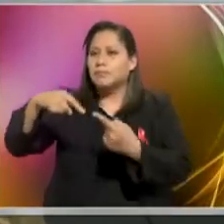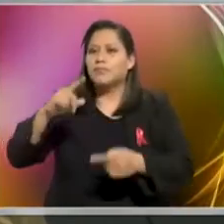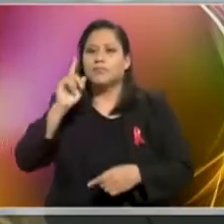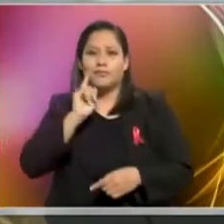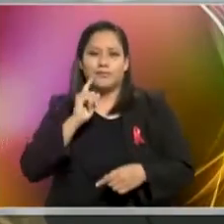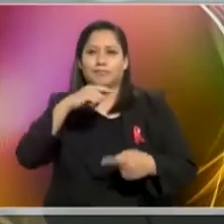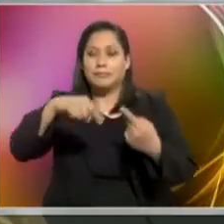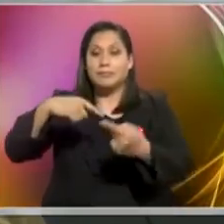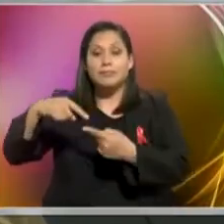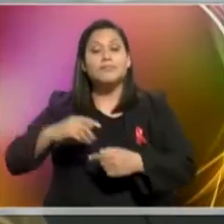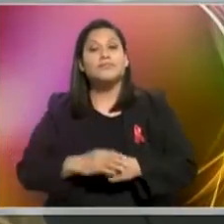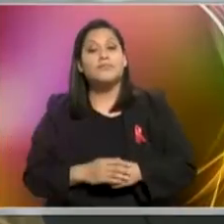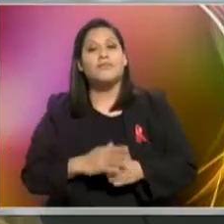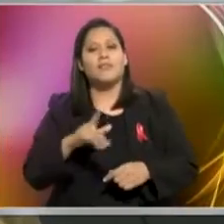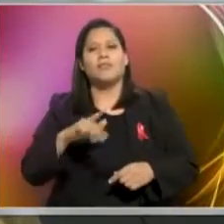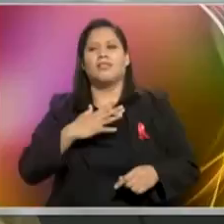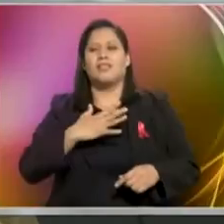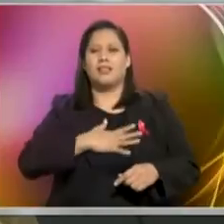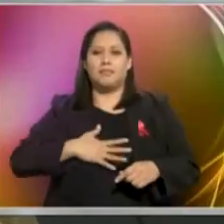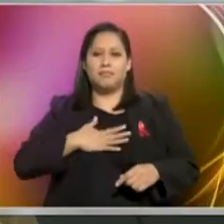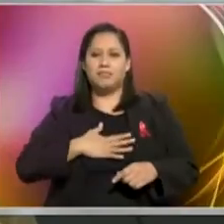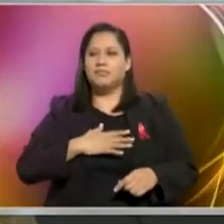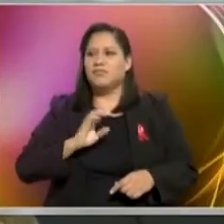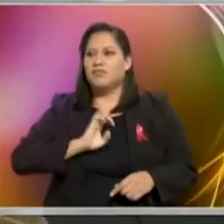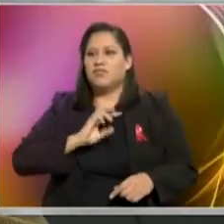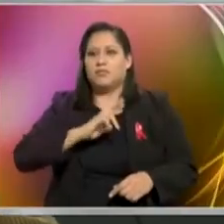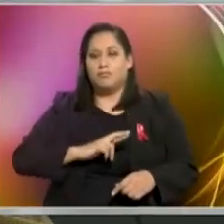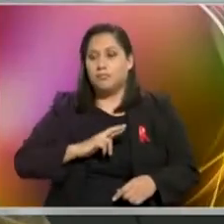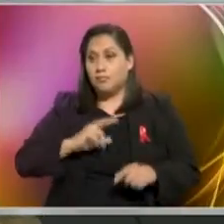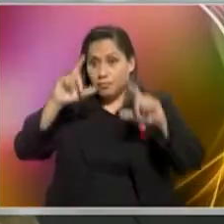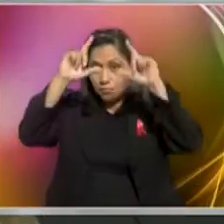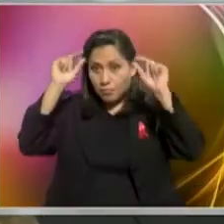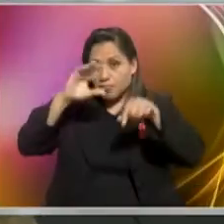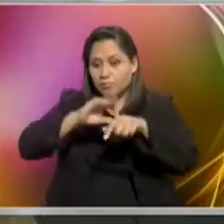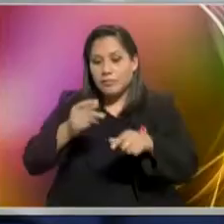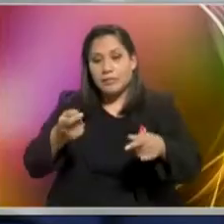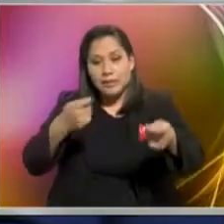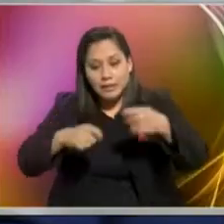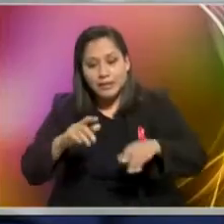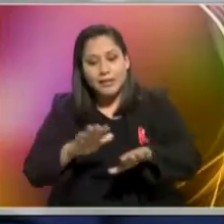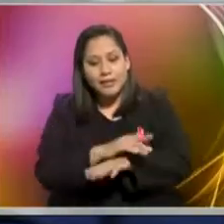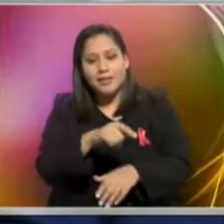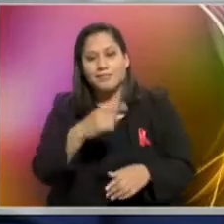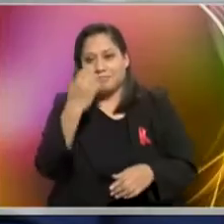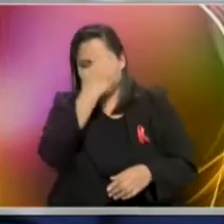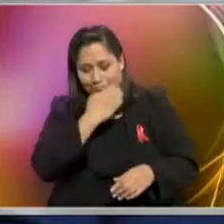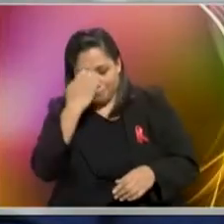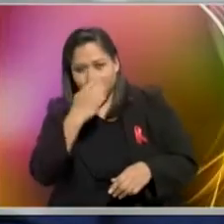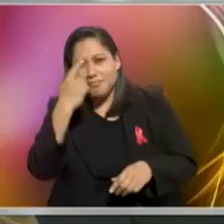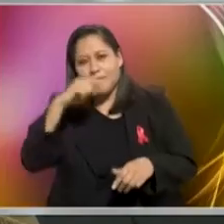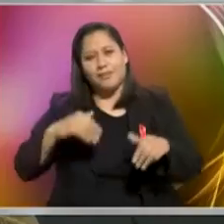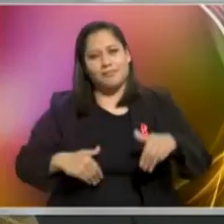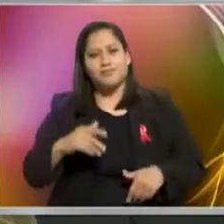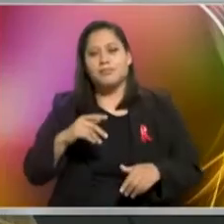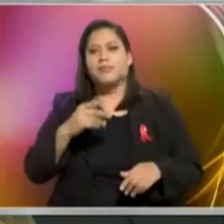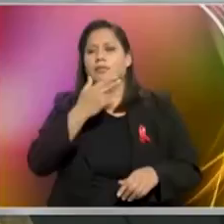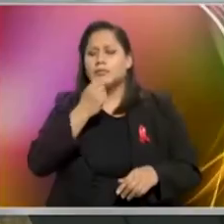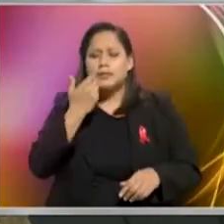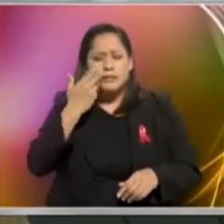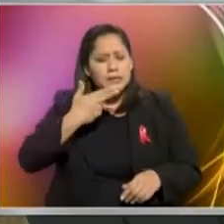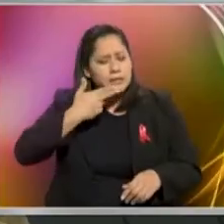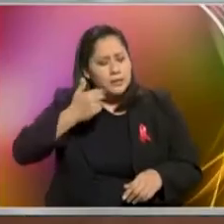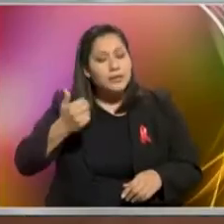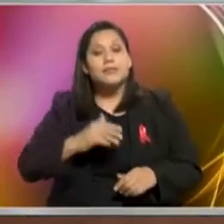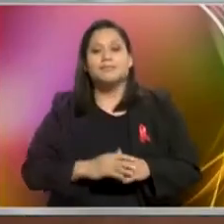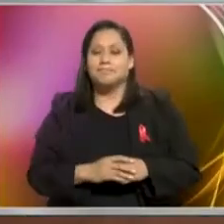enfermera, bueno, una amante despechada, que es la enfermera de su doctor, le cambia los resultados por molestarlo y entonces, bueno, él si va a suicidar, no se va a suicidar. Y